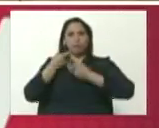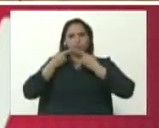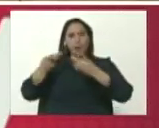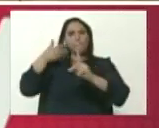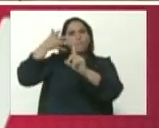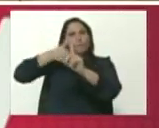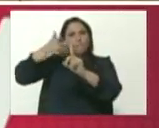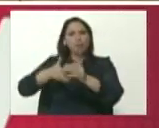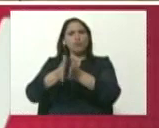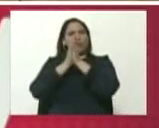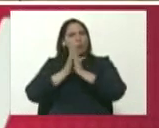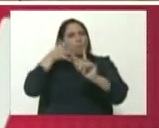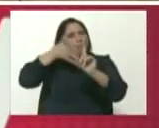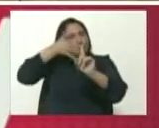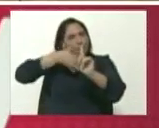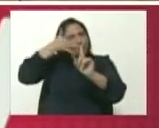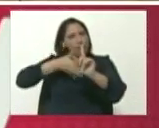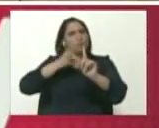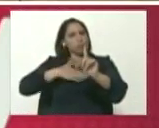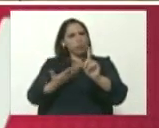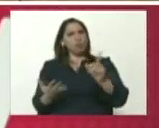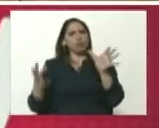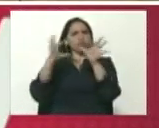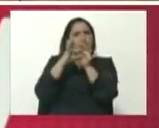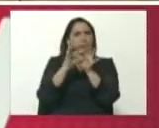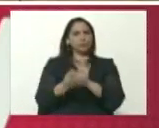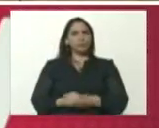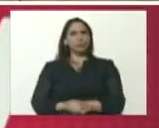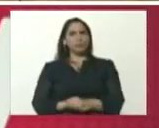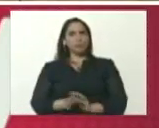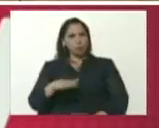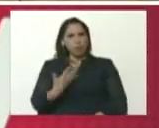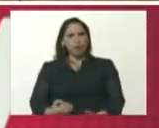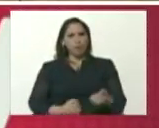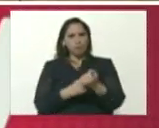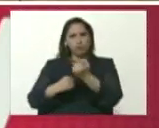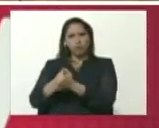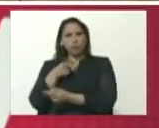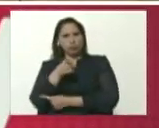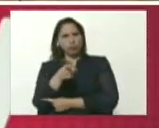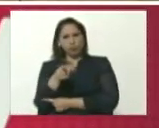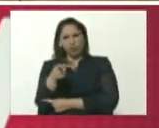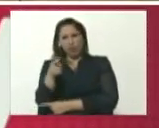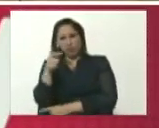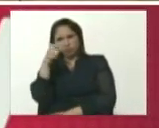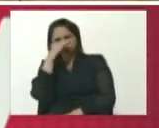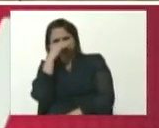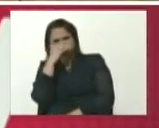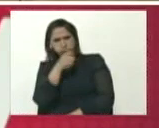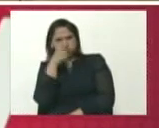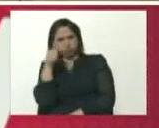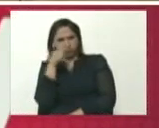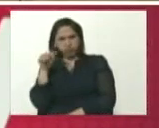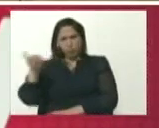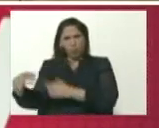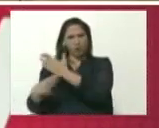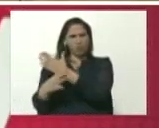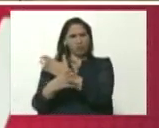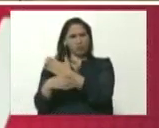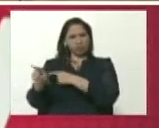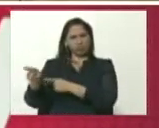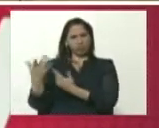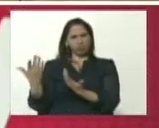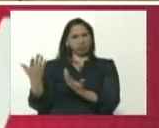vamos a unirnos, vamos juntos. ¿Vas a apoyar tú a este narcotraficante, Juan Guaidó, rastrojo